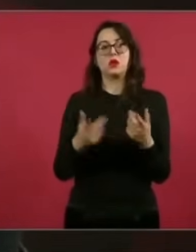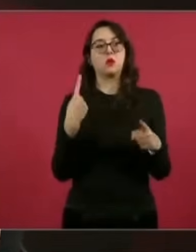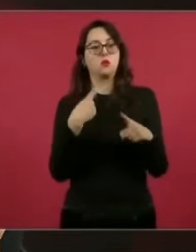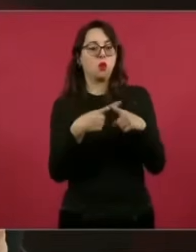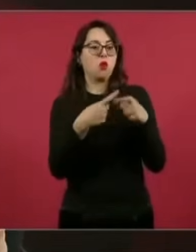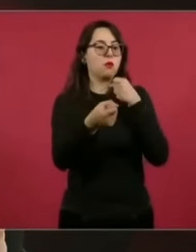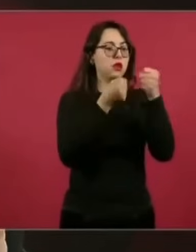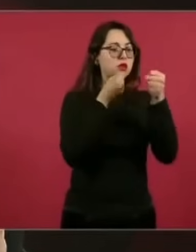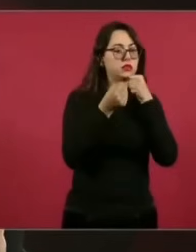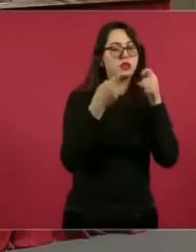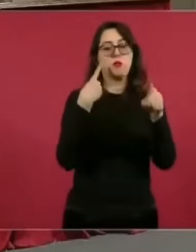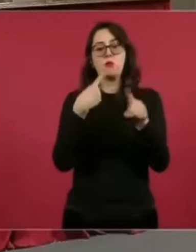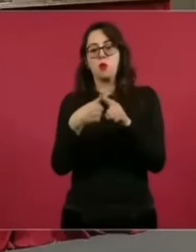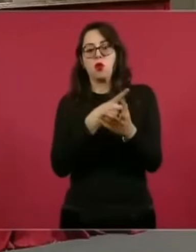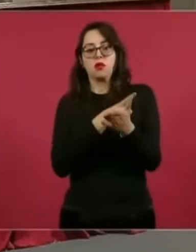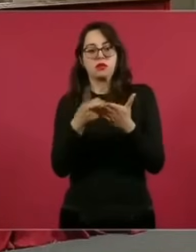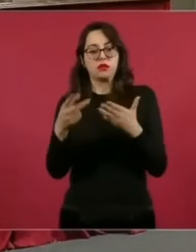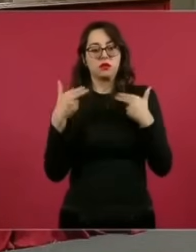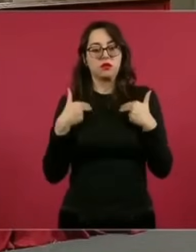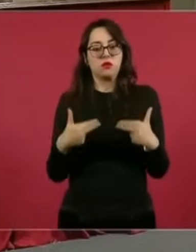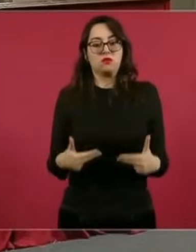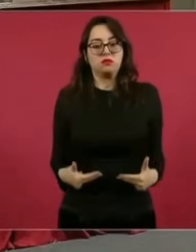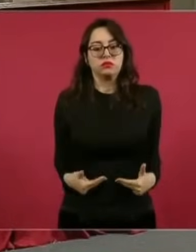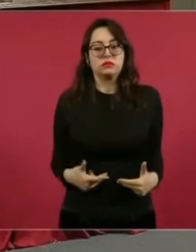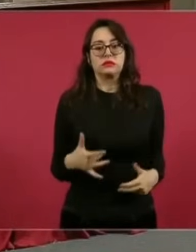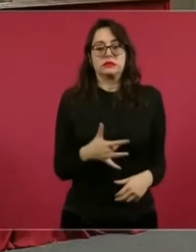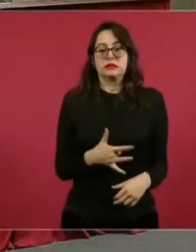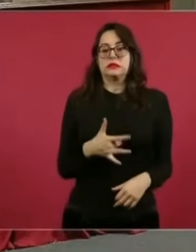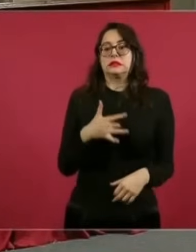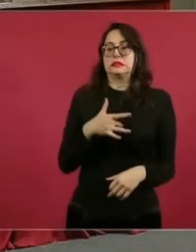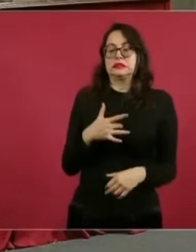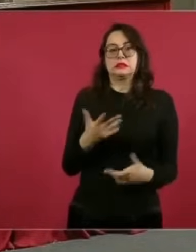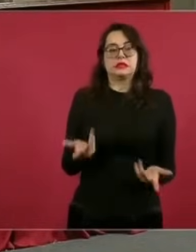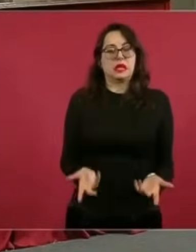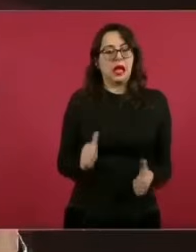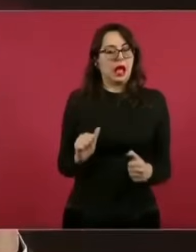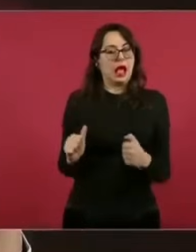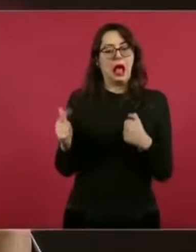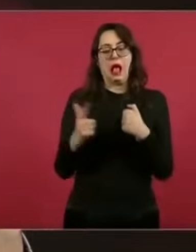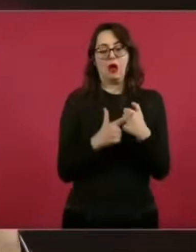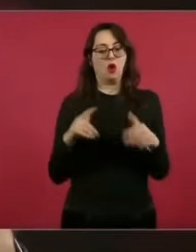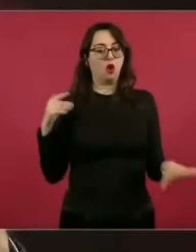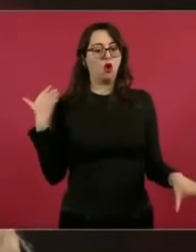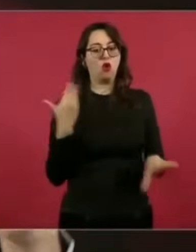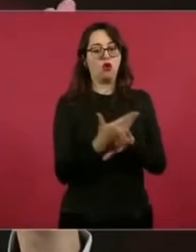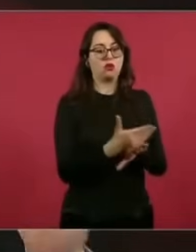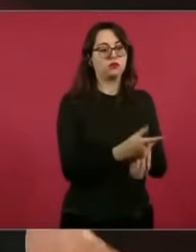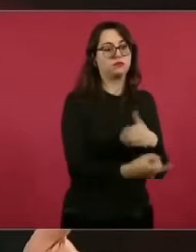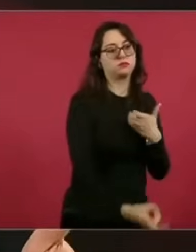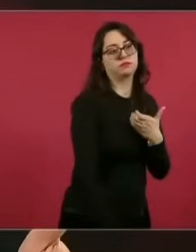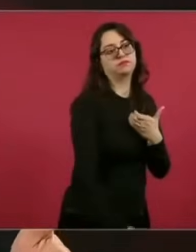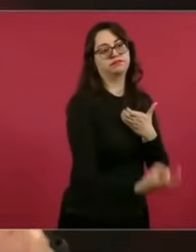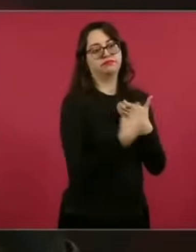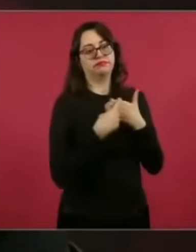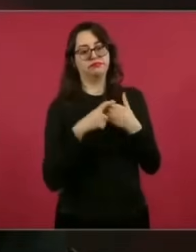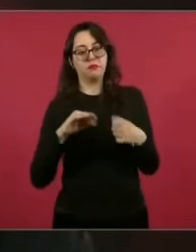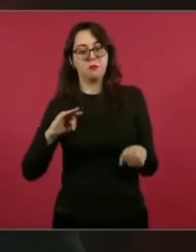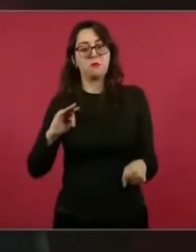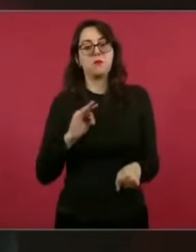periodistas que han sufrido alguna agresión, amenaza o situación de violencia al ejercer su labor, ya sea de